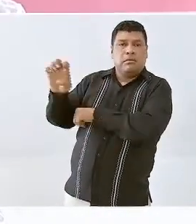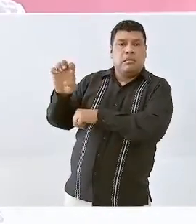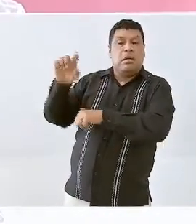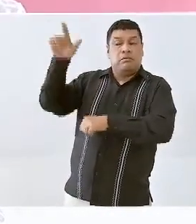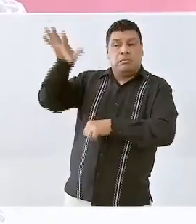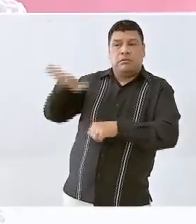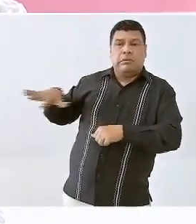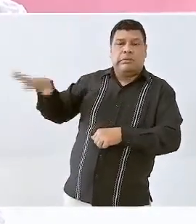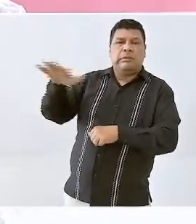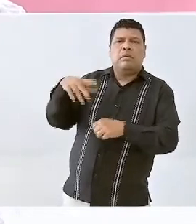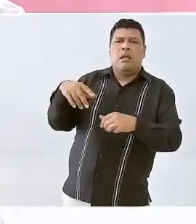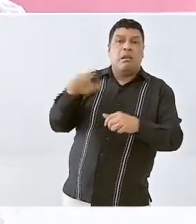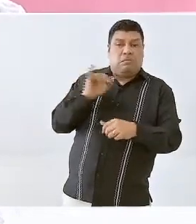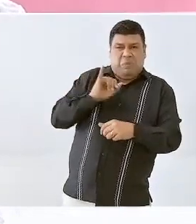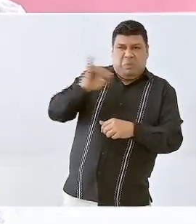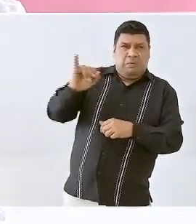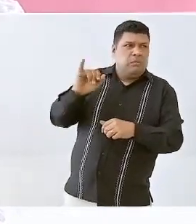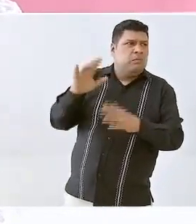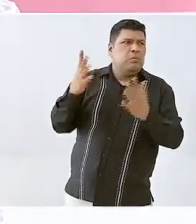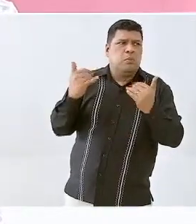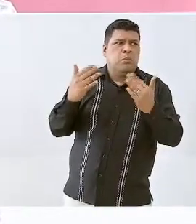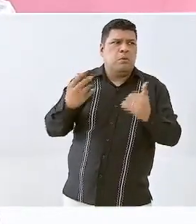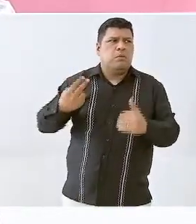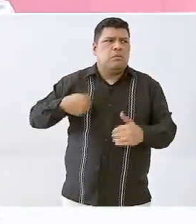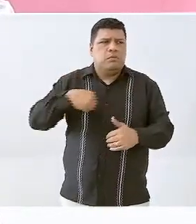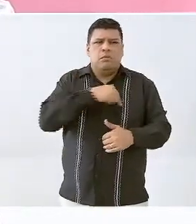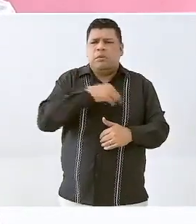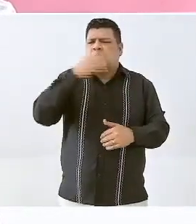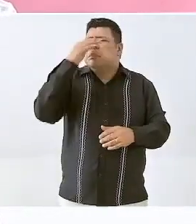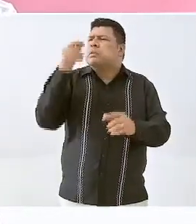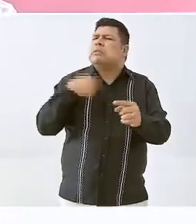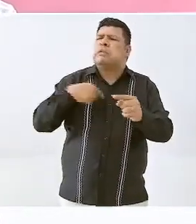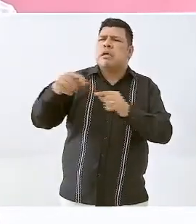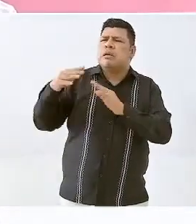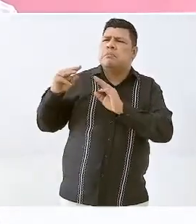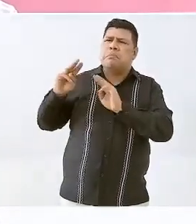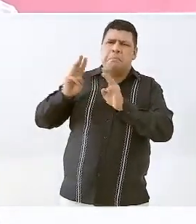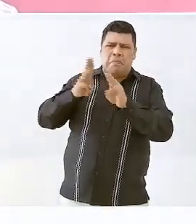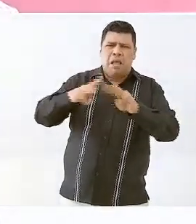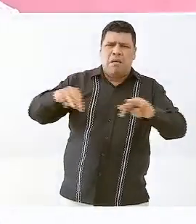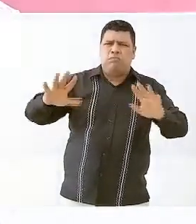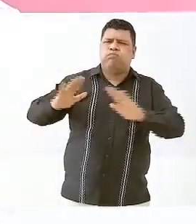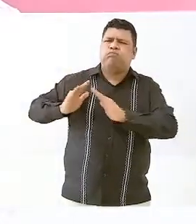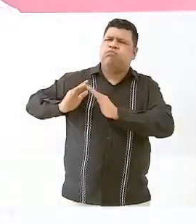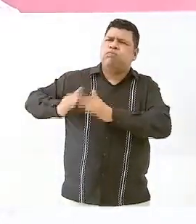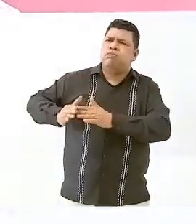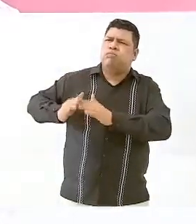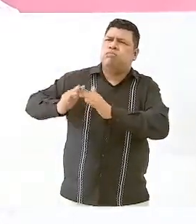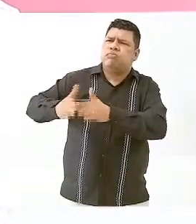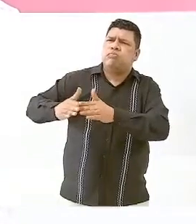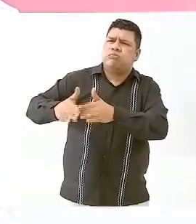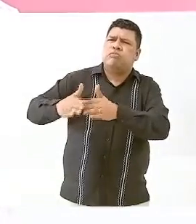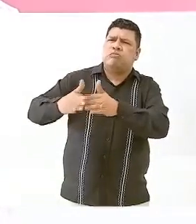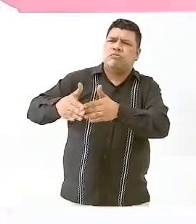no es muy lejos por mar ir a